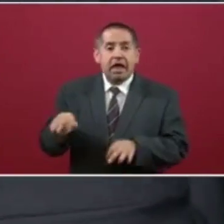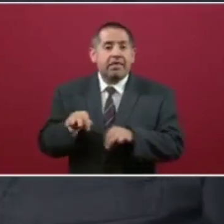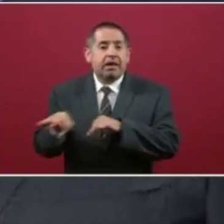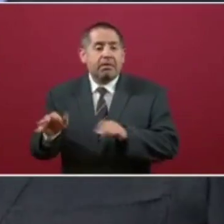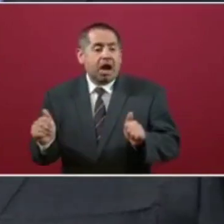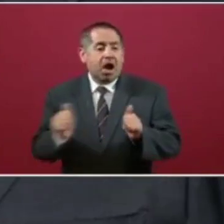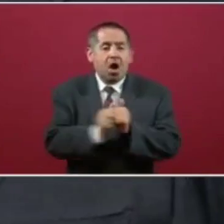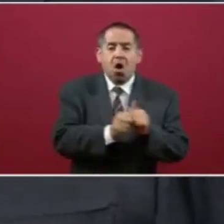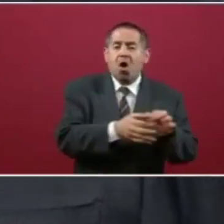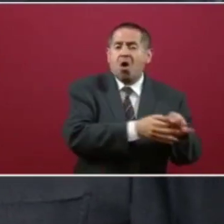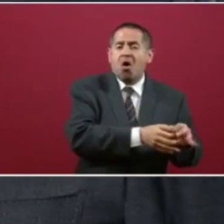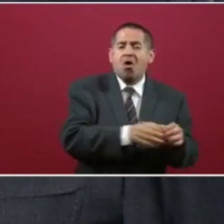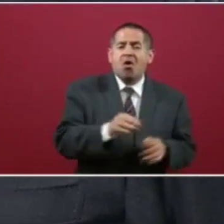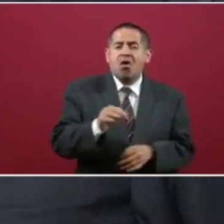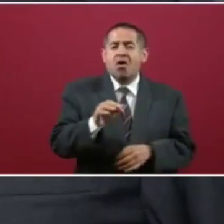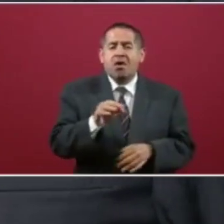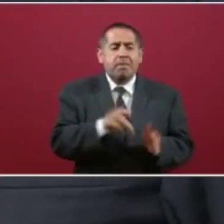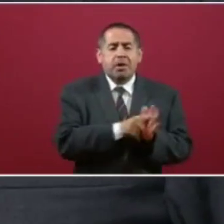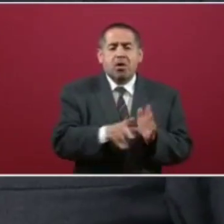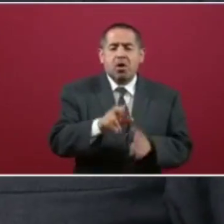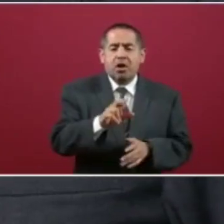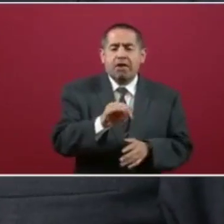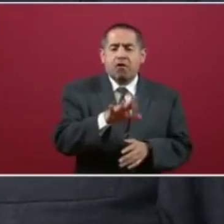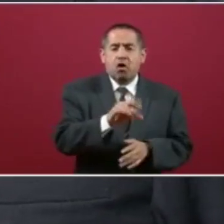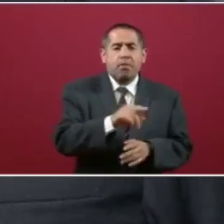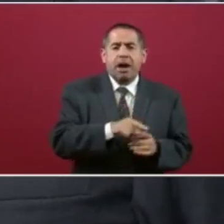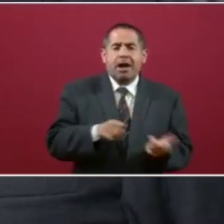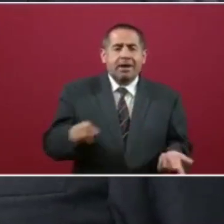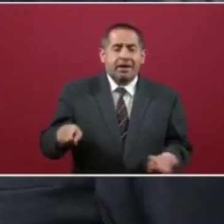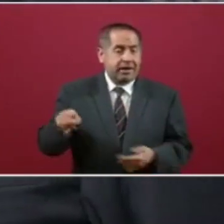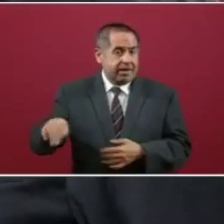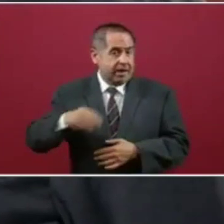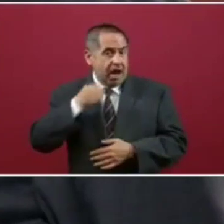Reforma y es una abogada